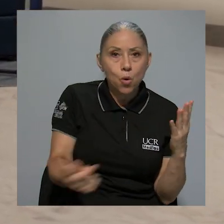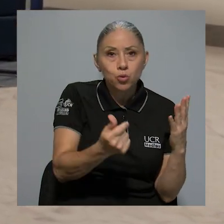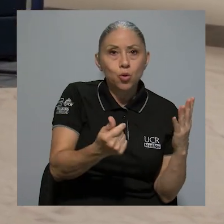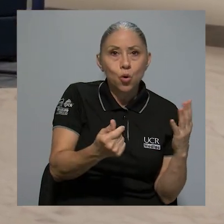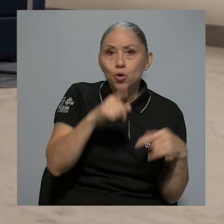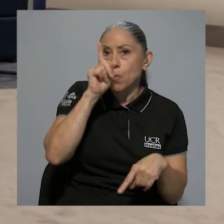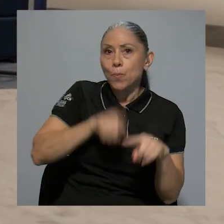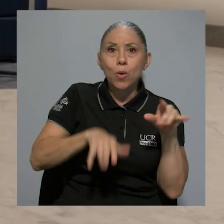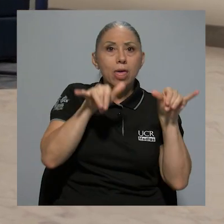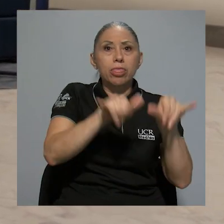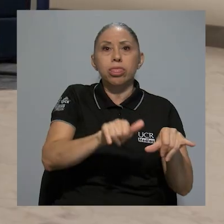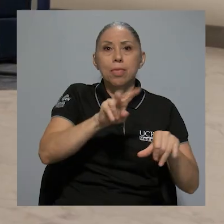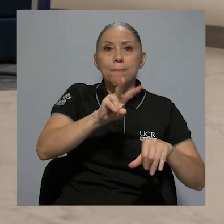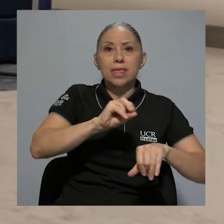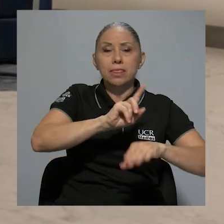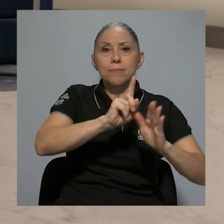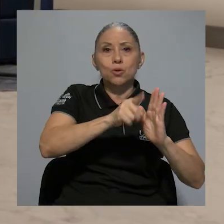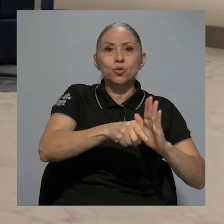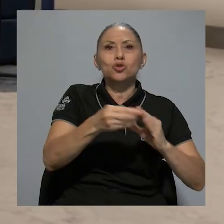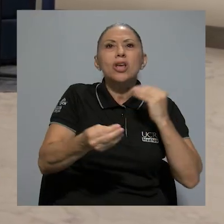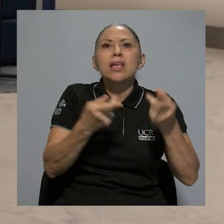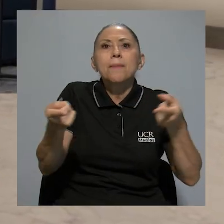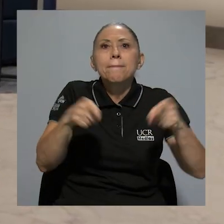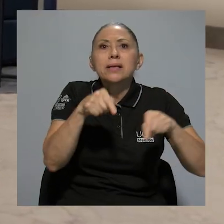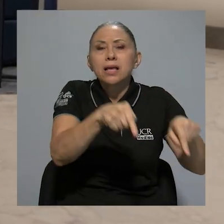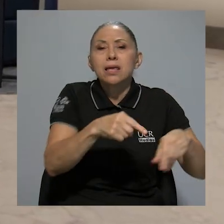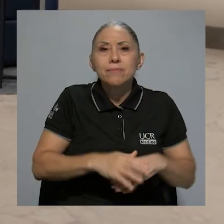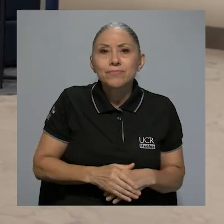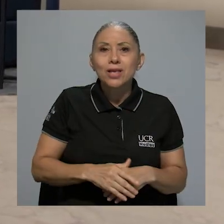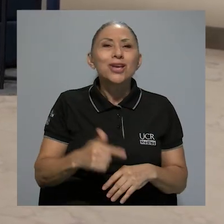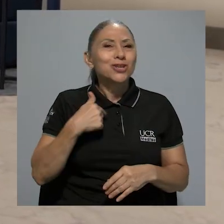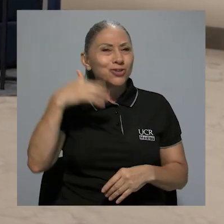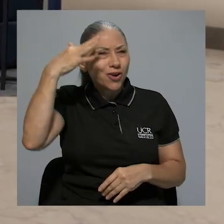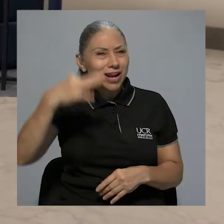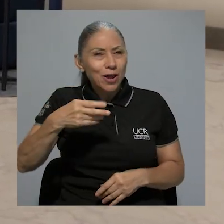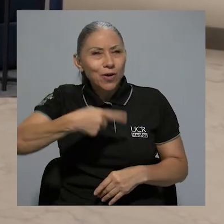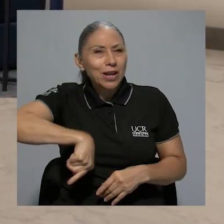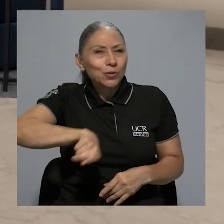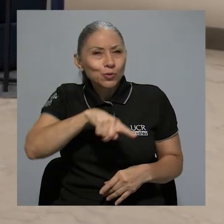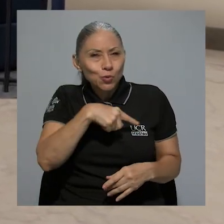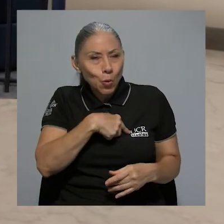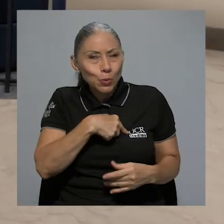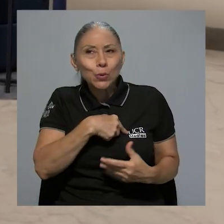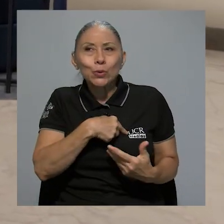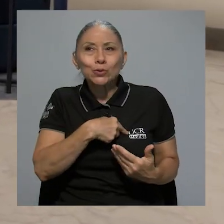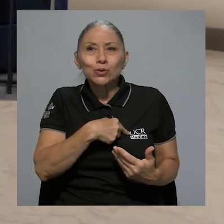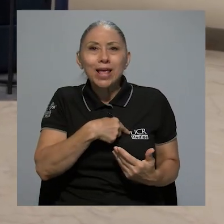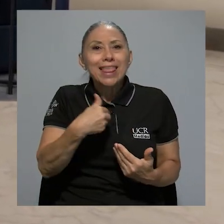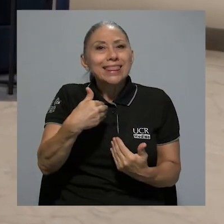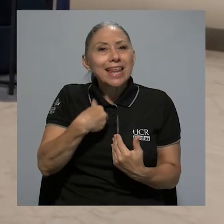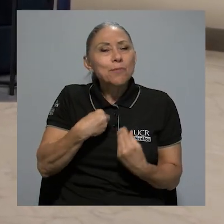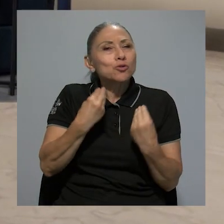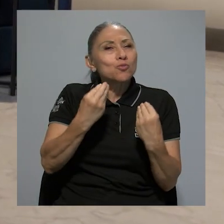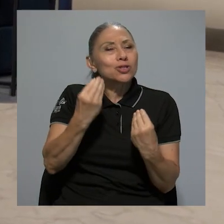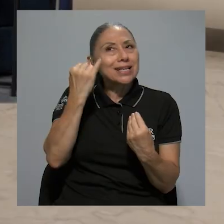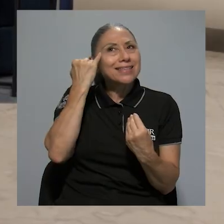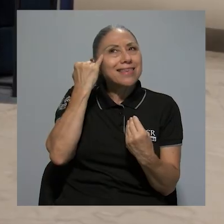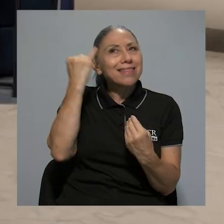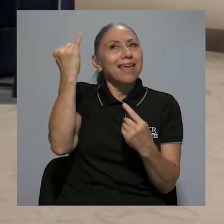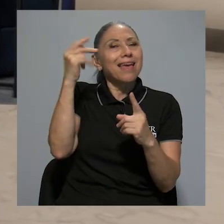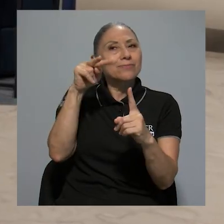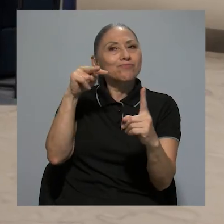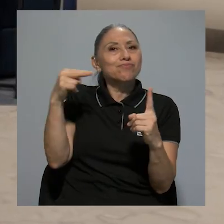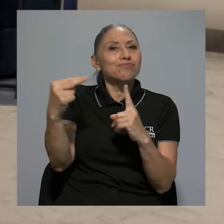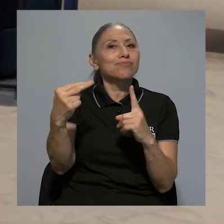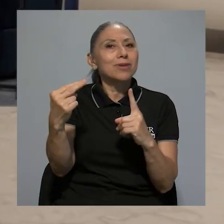edificio. ¿Qué pasa ahí, Andrea? Sí, yo creo que sufrimos de traer muchas ideas que no son propias de